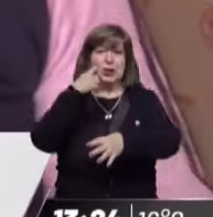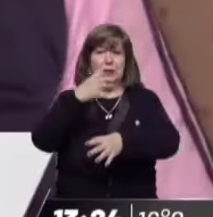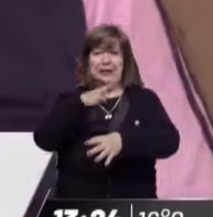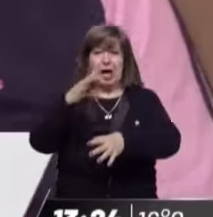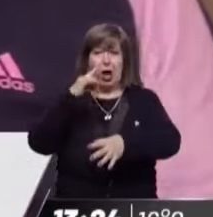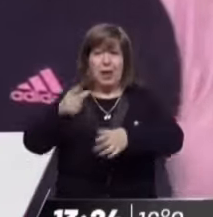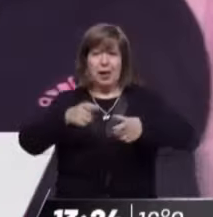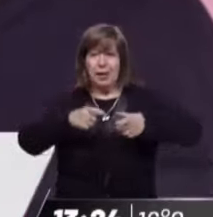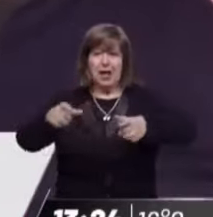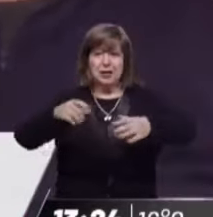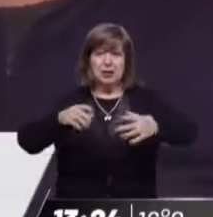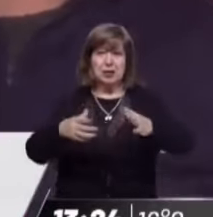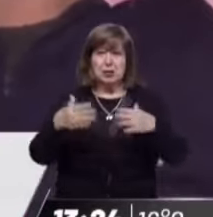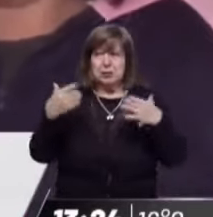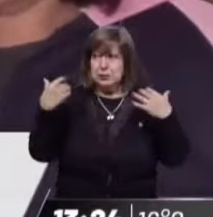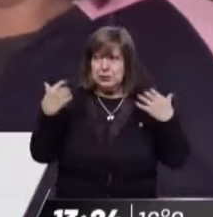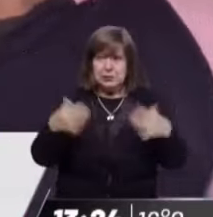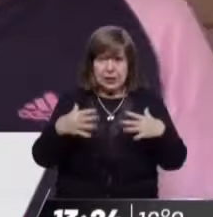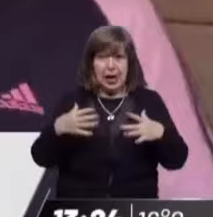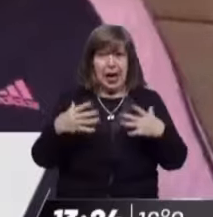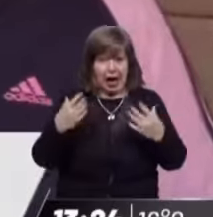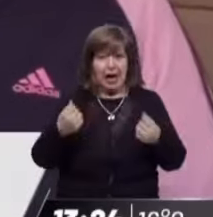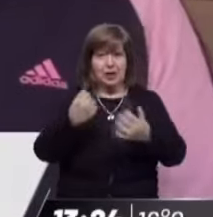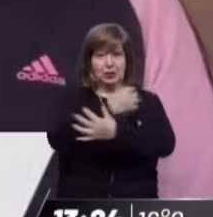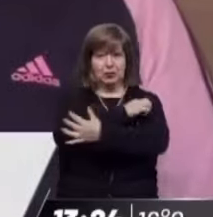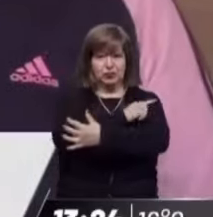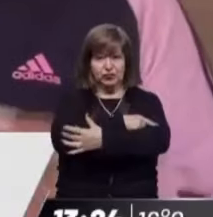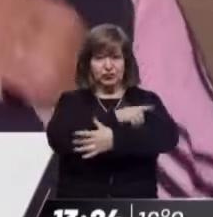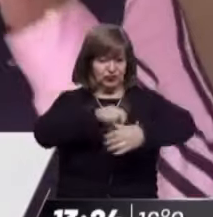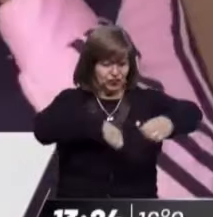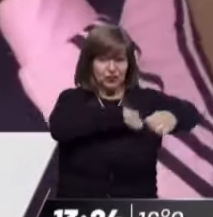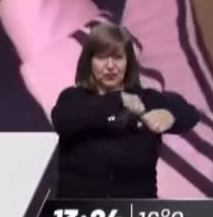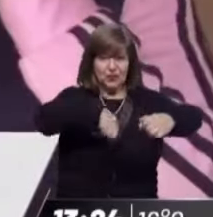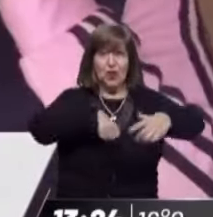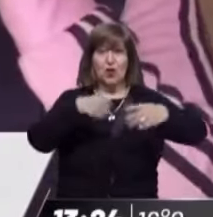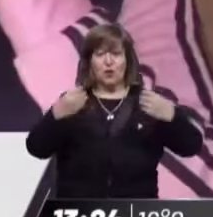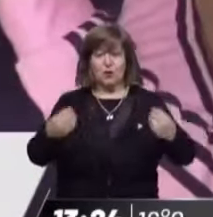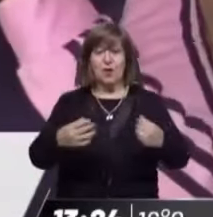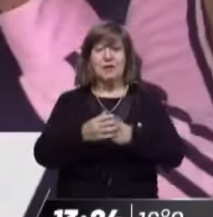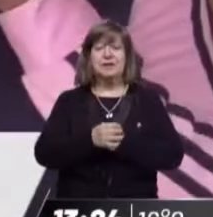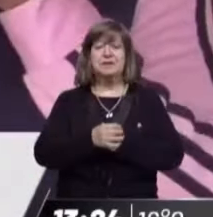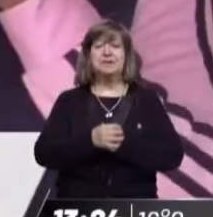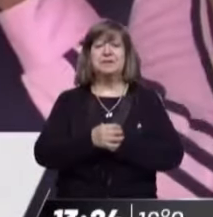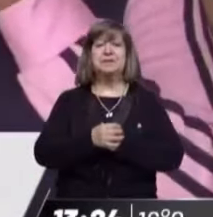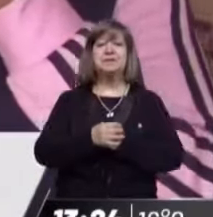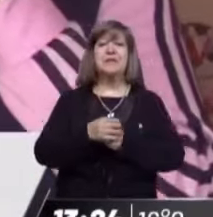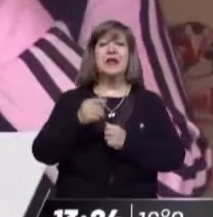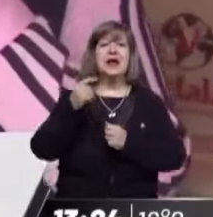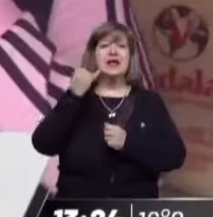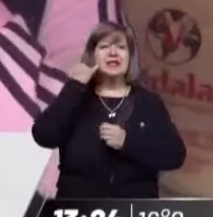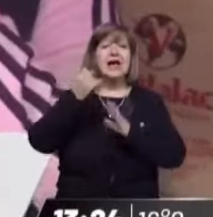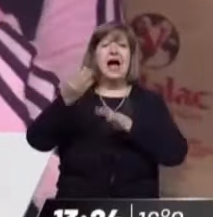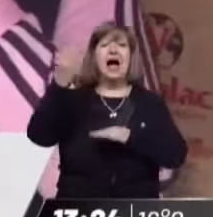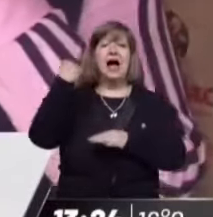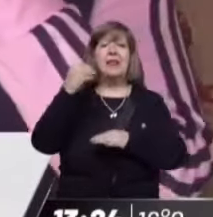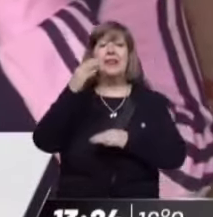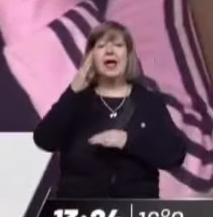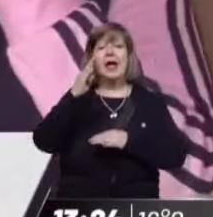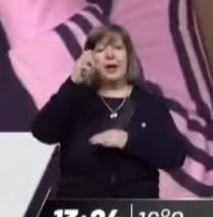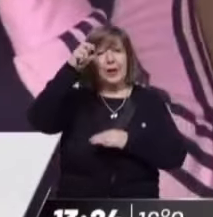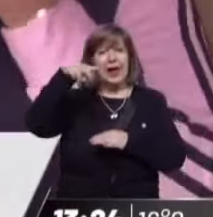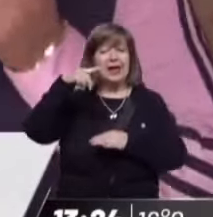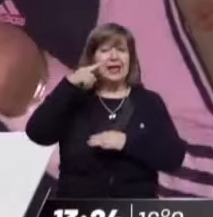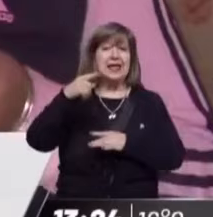Ben de Benny el punto de inflexión que que la campaña fue Beni pudo viajar a España chicos Ben hizo el